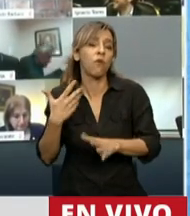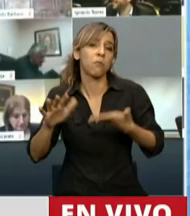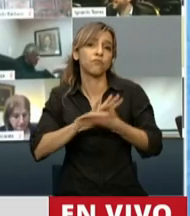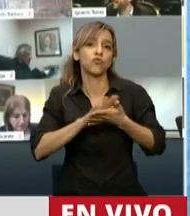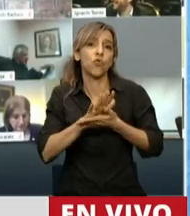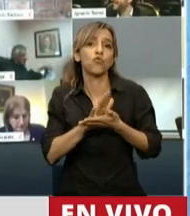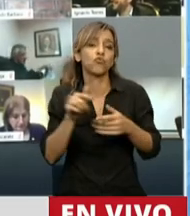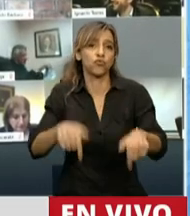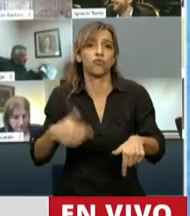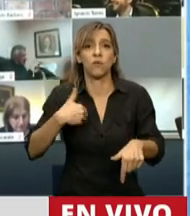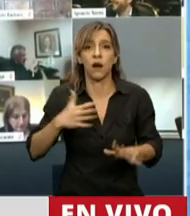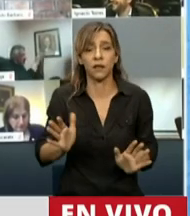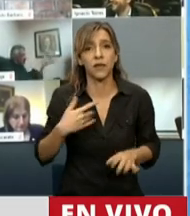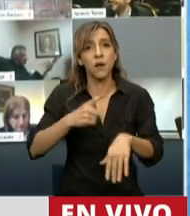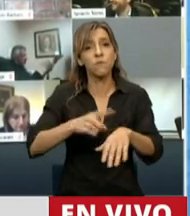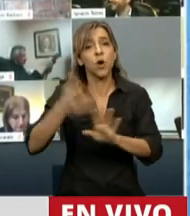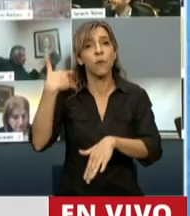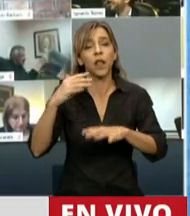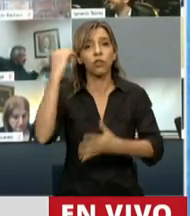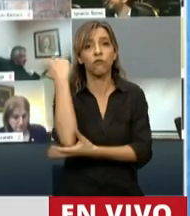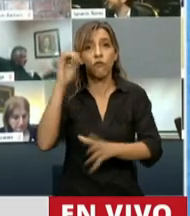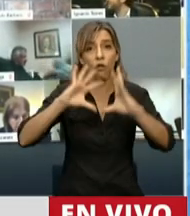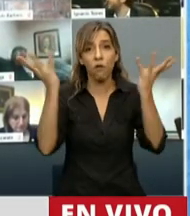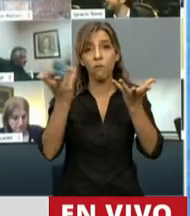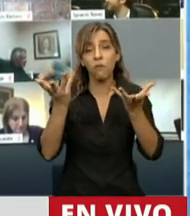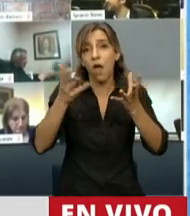Argentina. Cuando el neoliberalismo, desde la dictadura para acá,